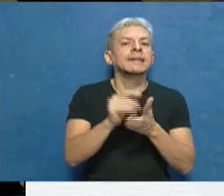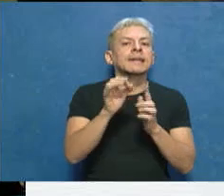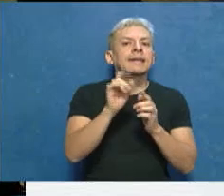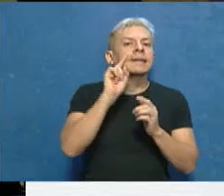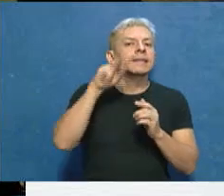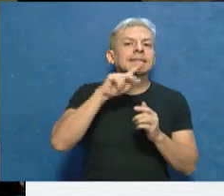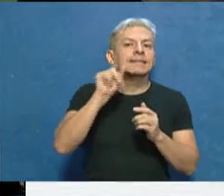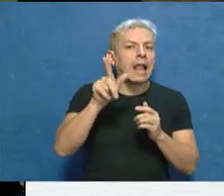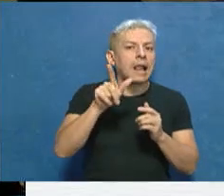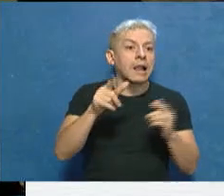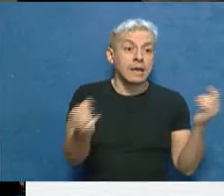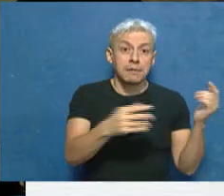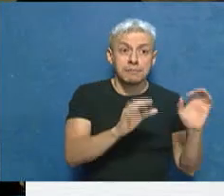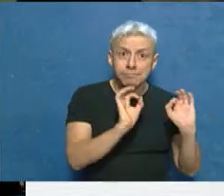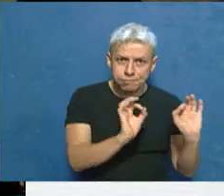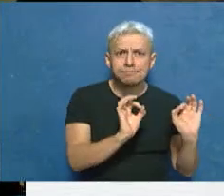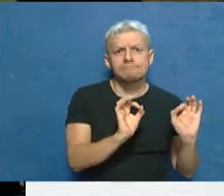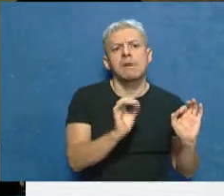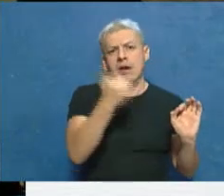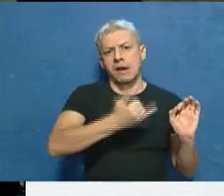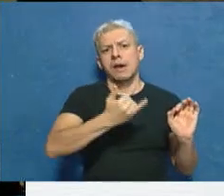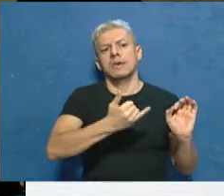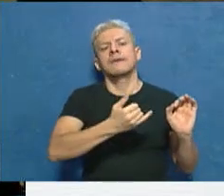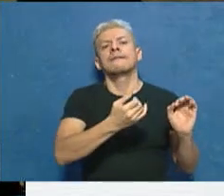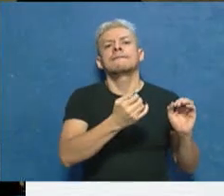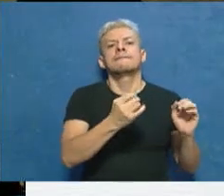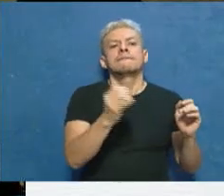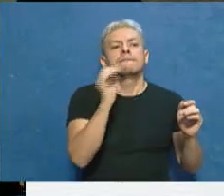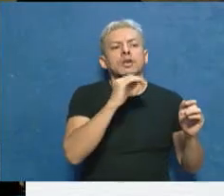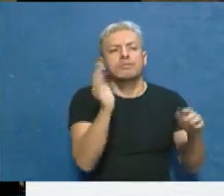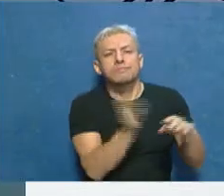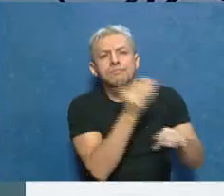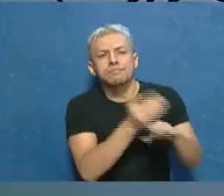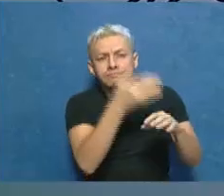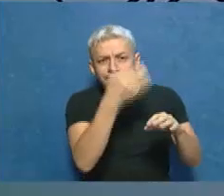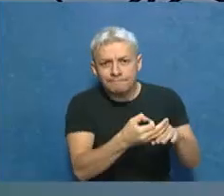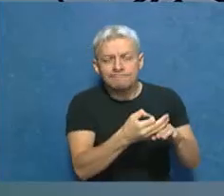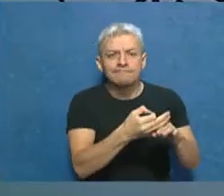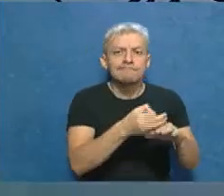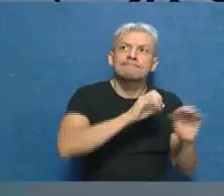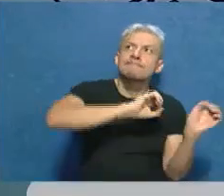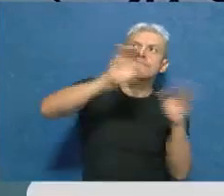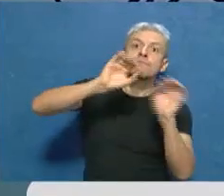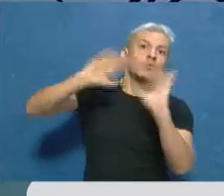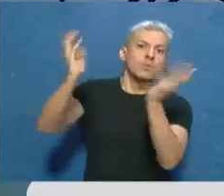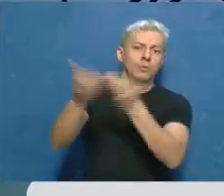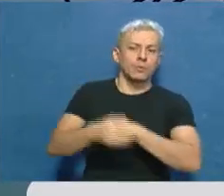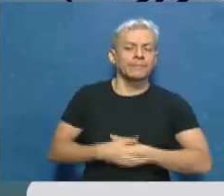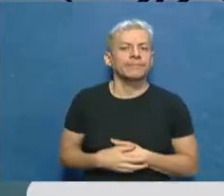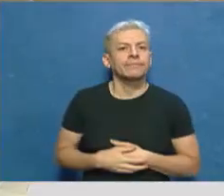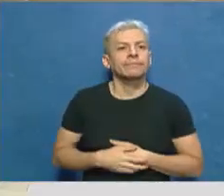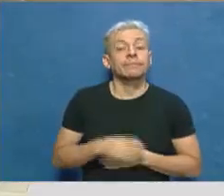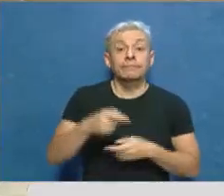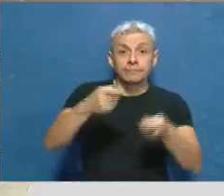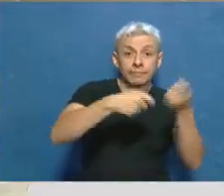la tranquilidad de que sabemos que tenemos un volumen, vamos a tener un volumen disponible para seguir ofreciendo al mundo. El mercado de vino a